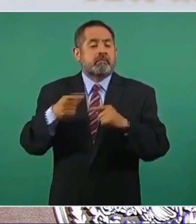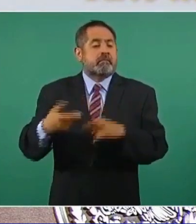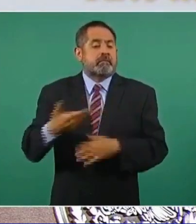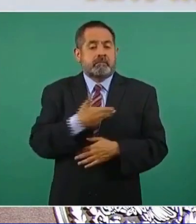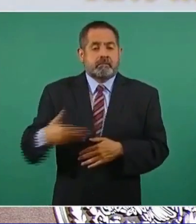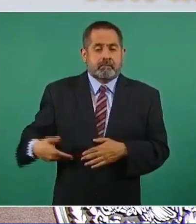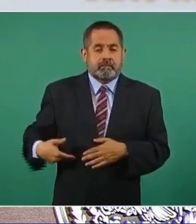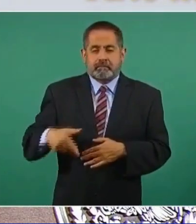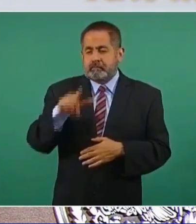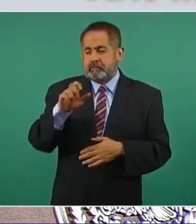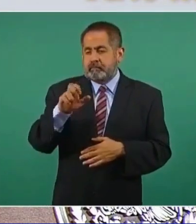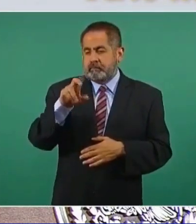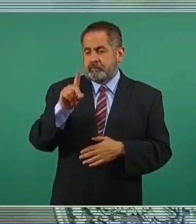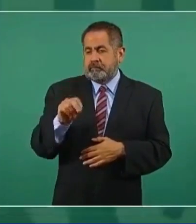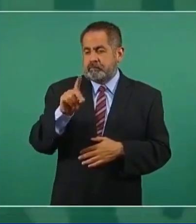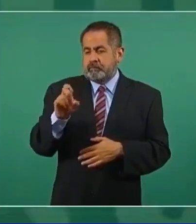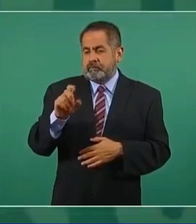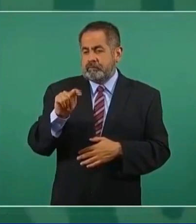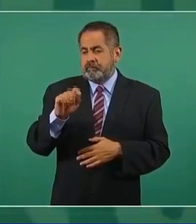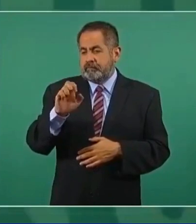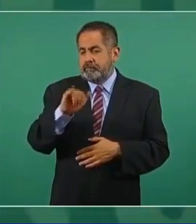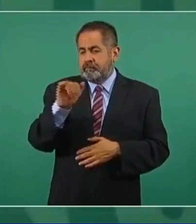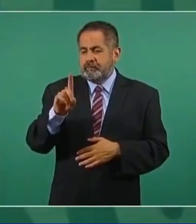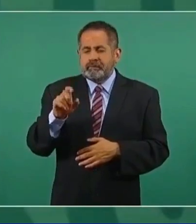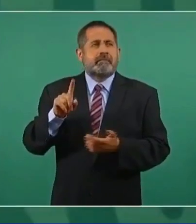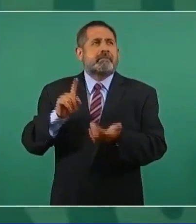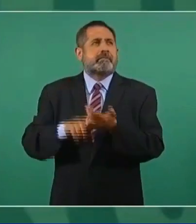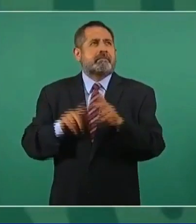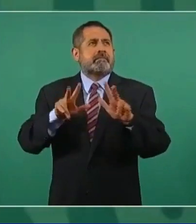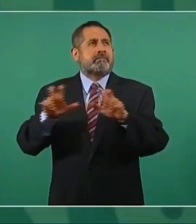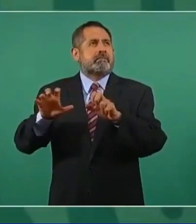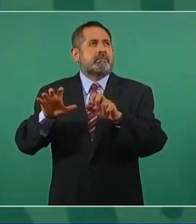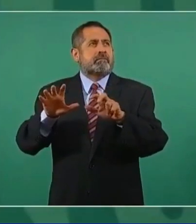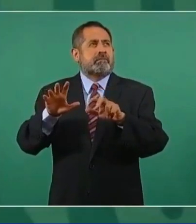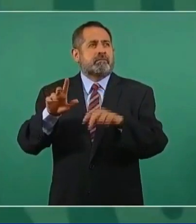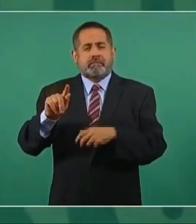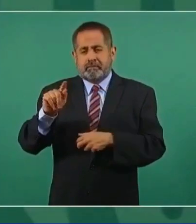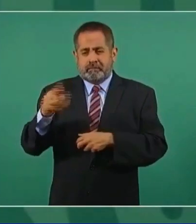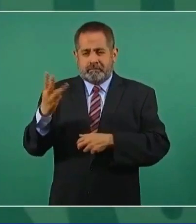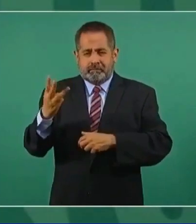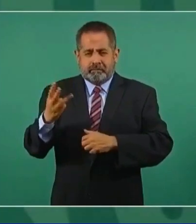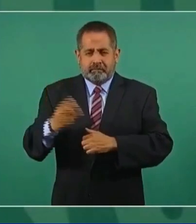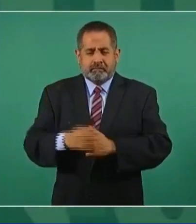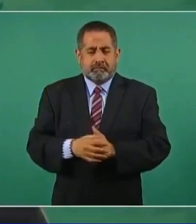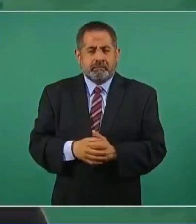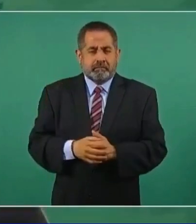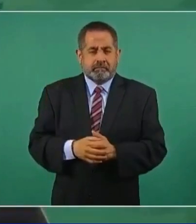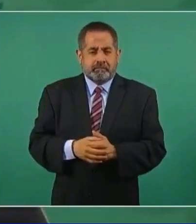Sebastián Lerdo de Tejada, si no me equivoco, en 1873,